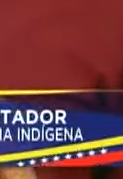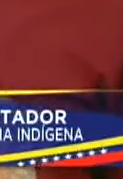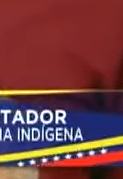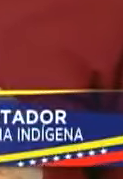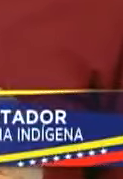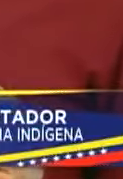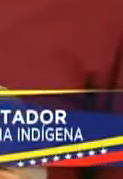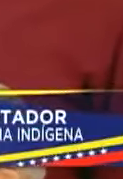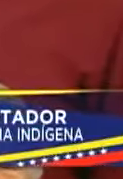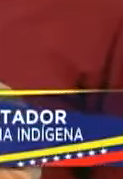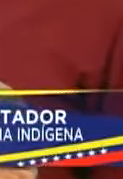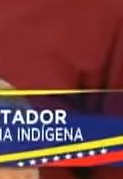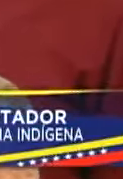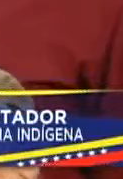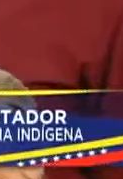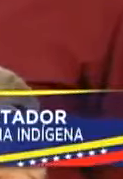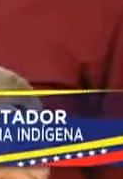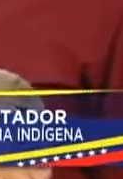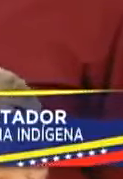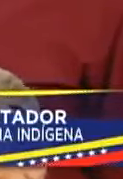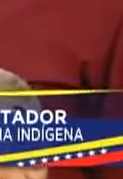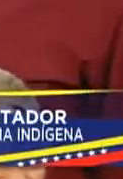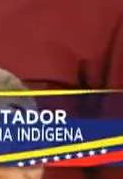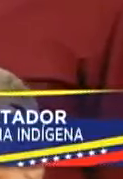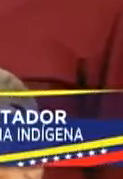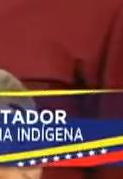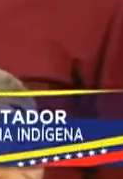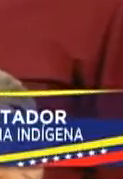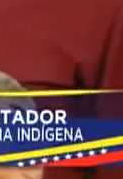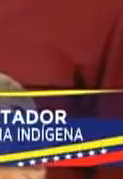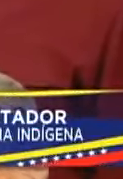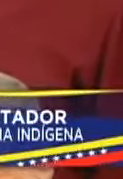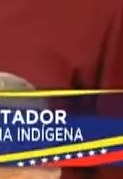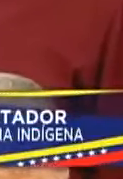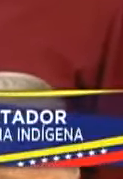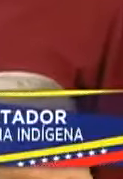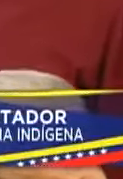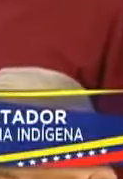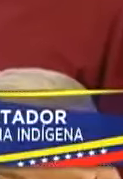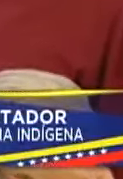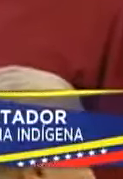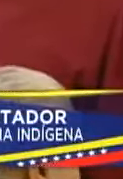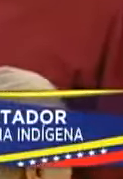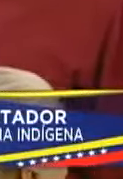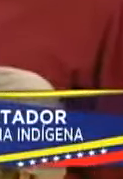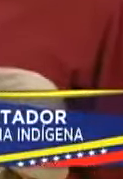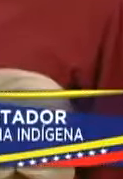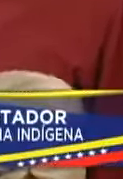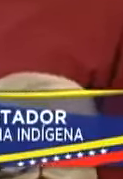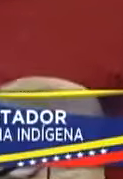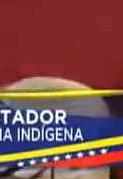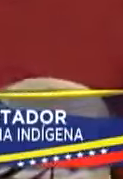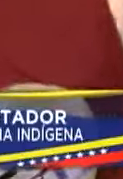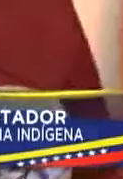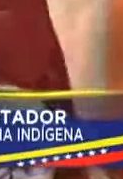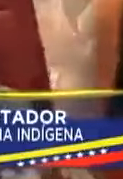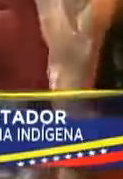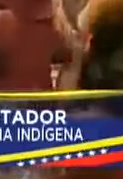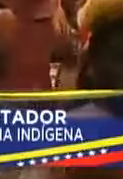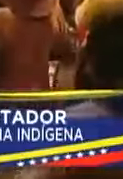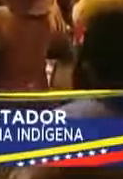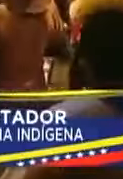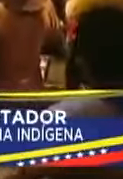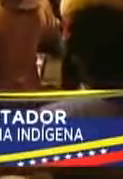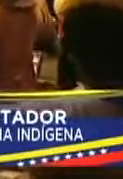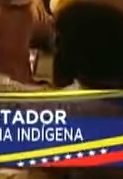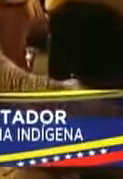asociado al pensamiento bolivariano y al proceso de independencia. El presidente Nicolás Maduro también participará en la clausura del